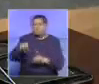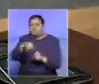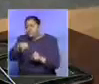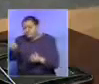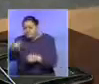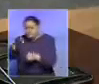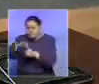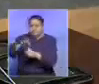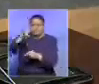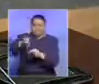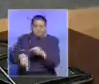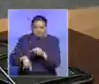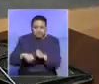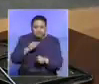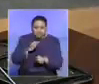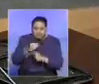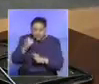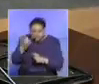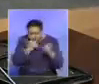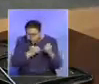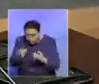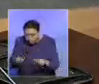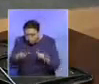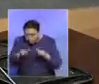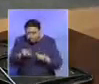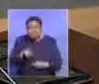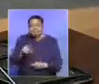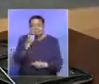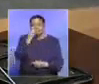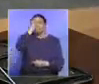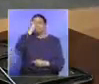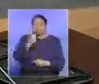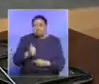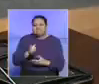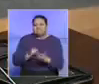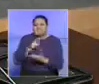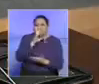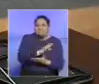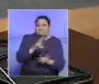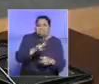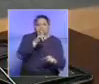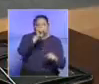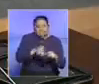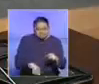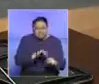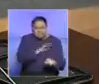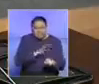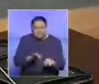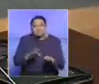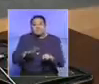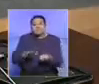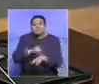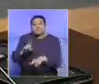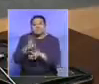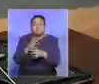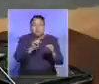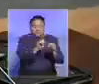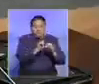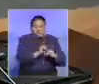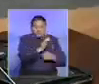comisios en las consultas se propone declarar fundado y suficiente para revocar las sentencias impugnadas el agravio relativo a que la sala